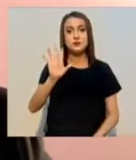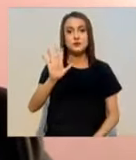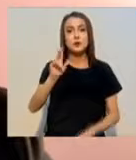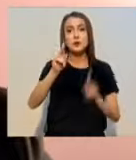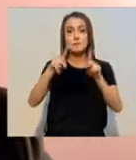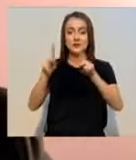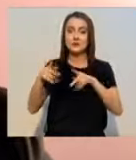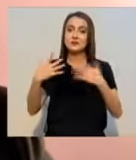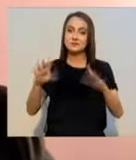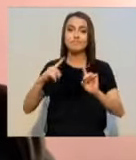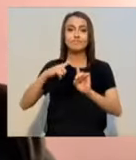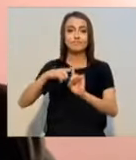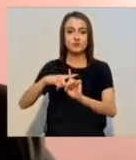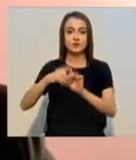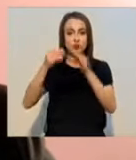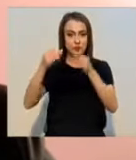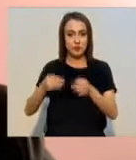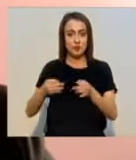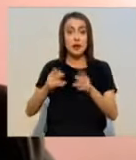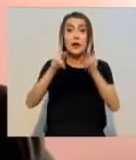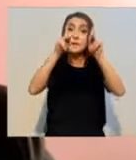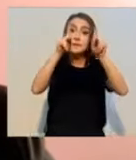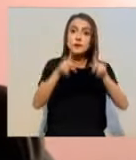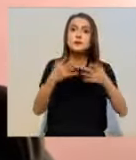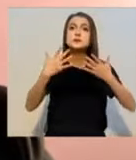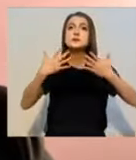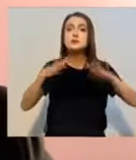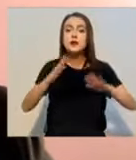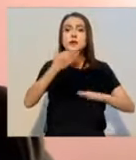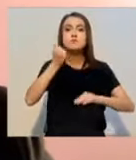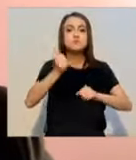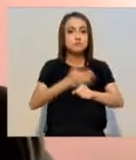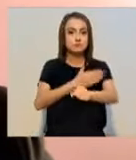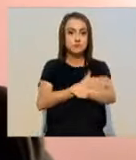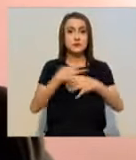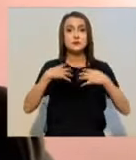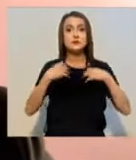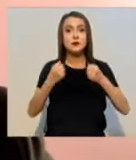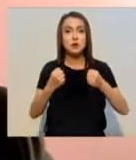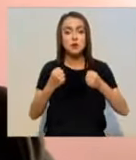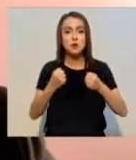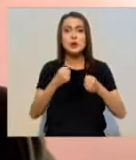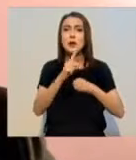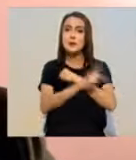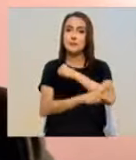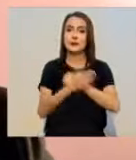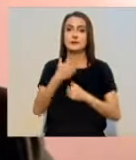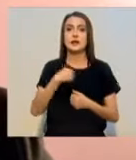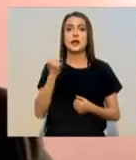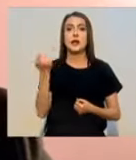38.485 casos confirmados. Con respecto a las personas que ya se han recuperado, el país contabiliza